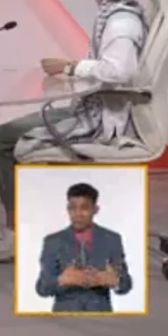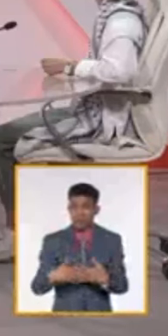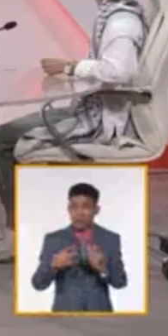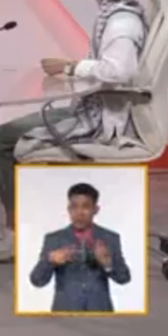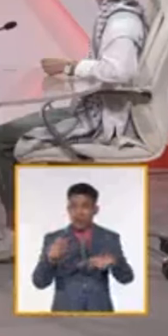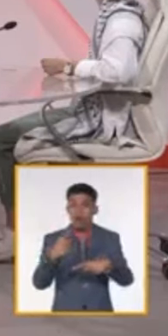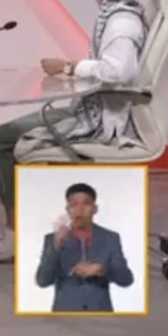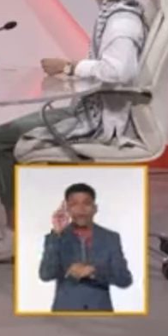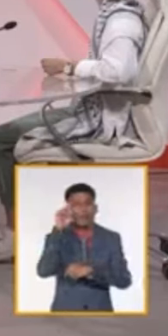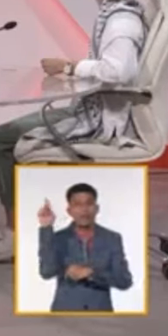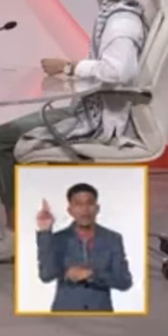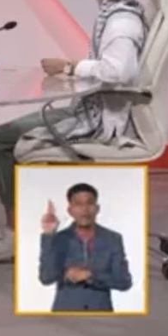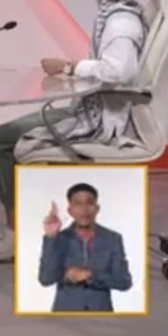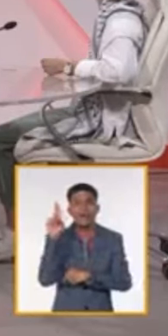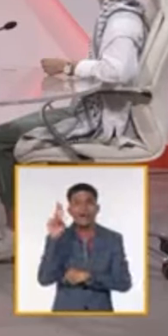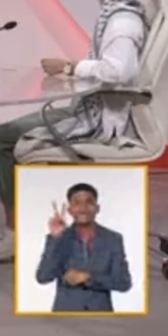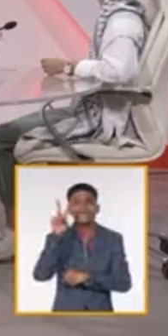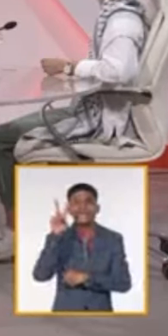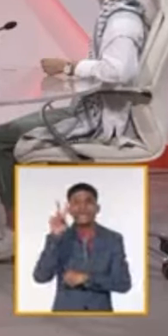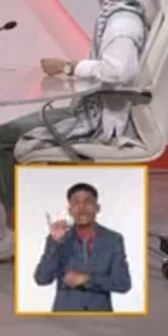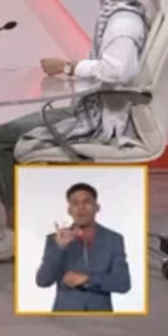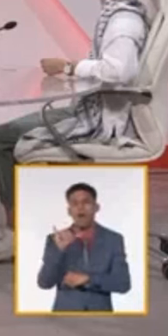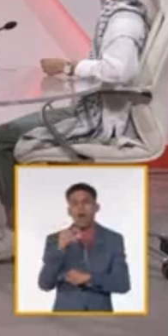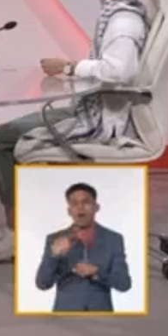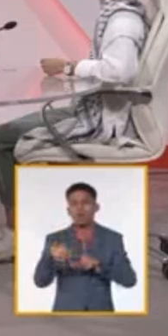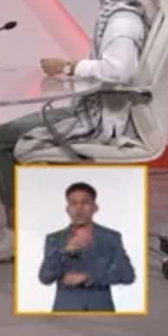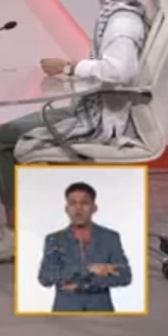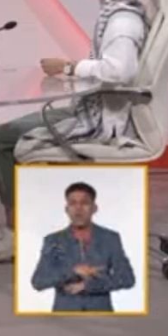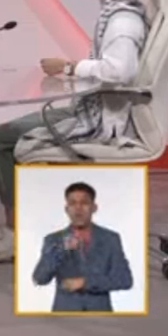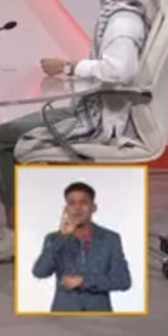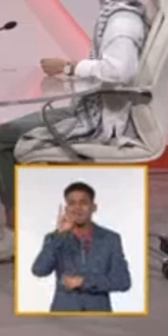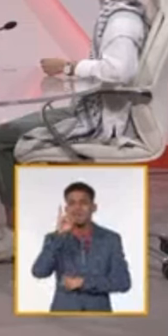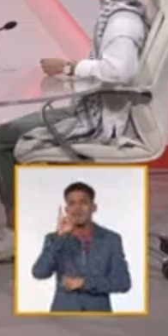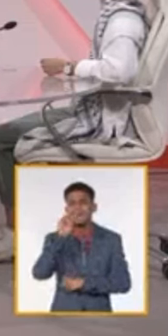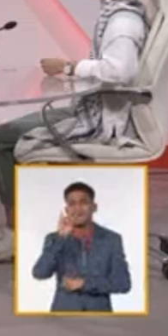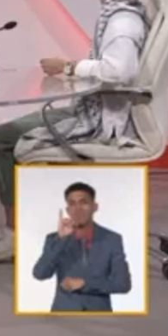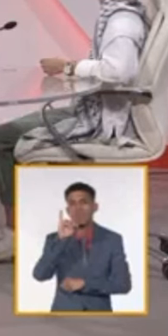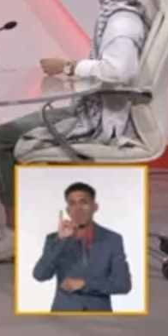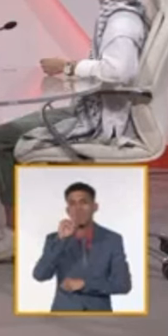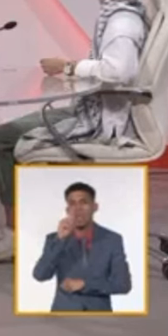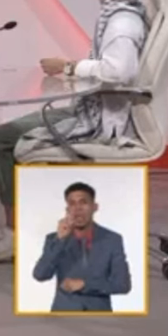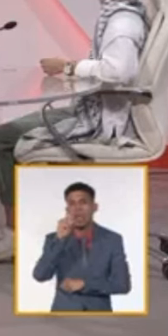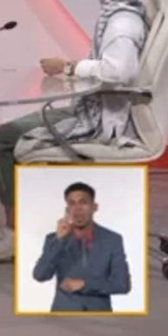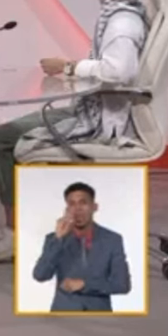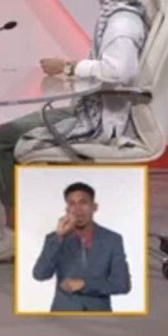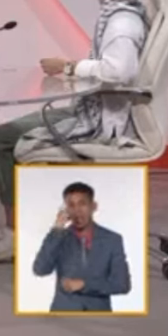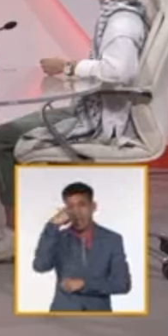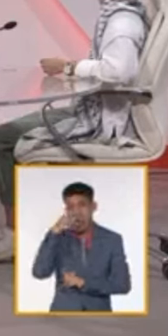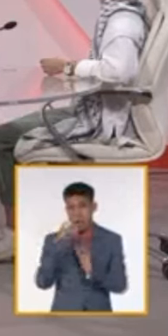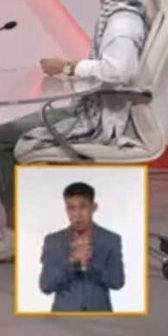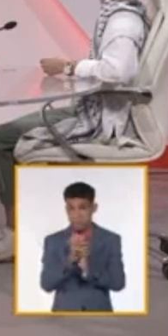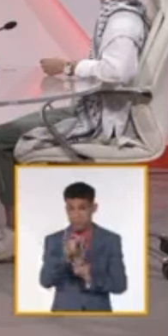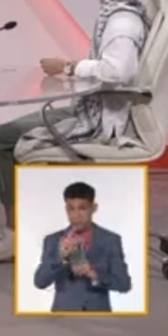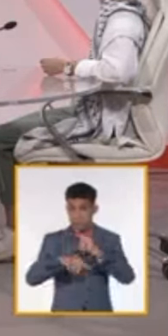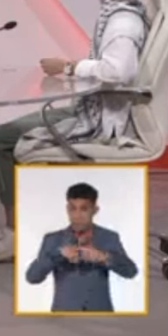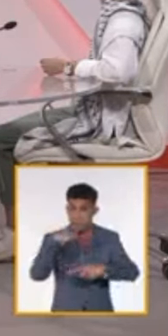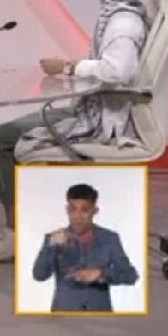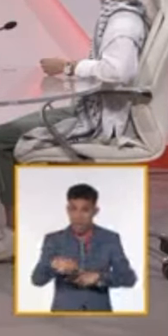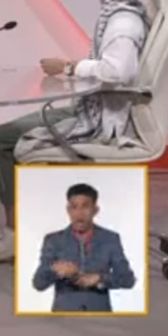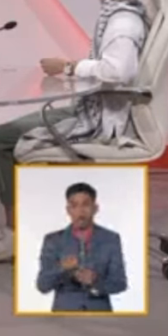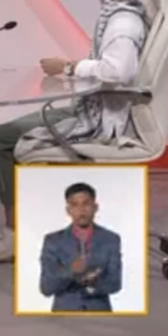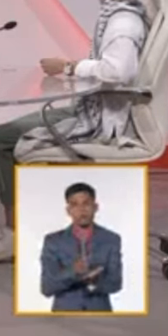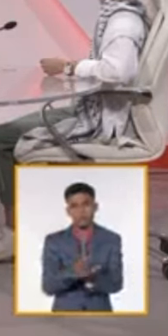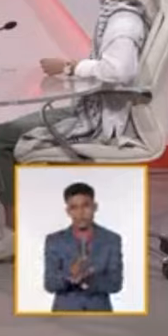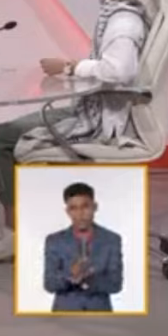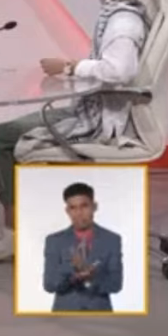Vietnam y eso es parte de la tradición que ha tenido el movimiento estudiantil estadounidense, así que mañana seguiremos, por supuesto,